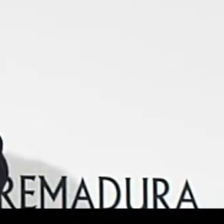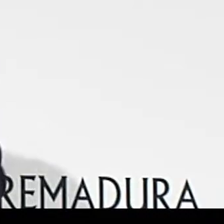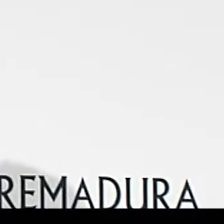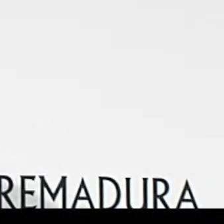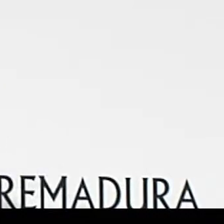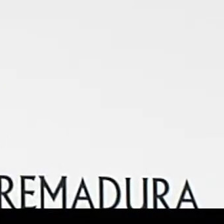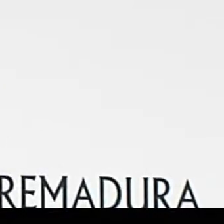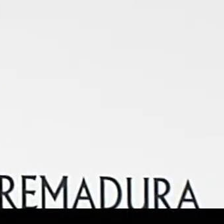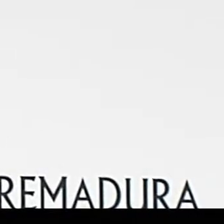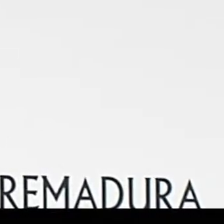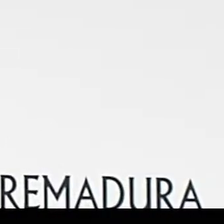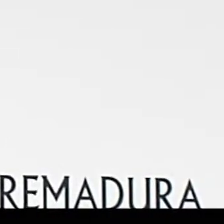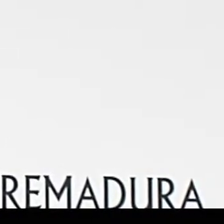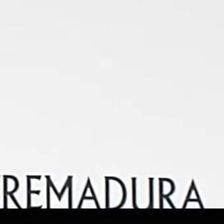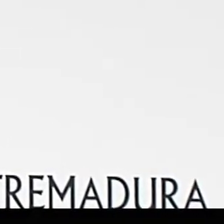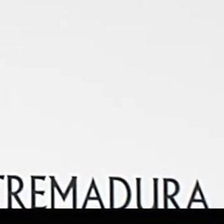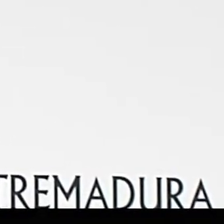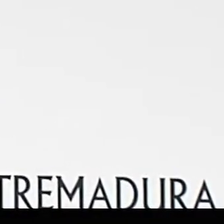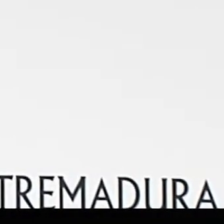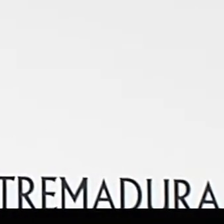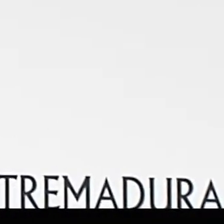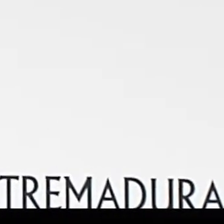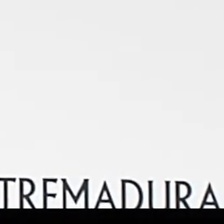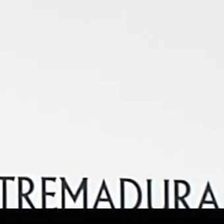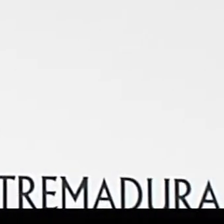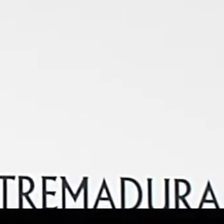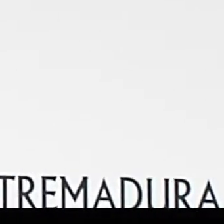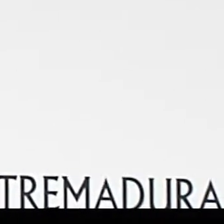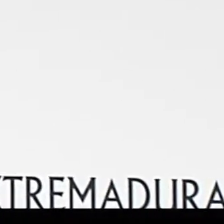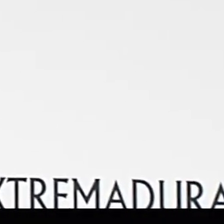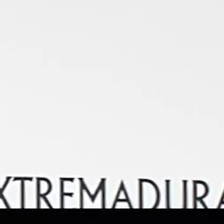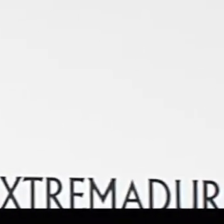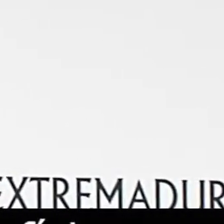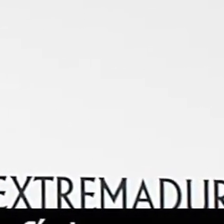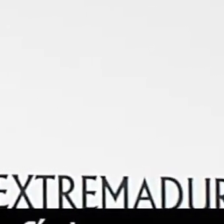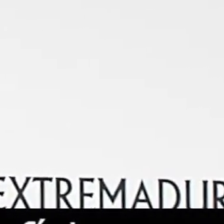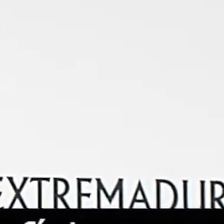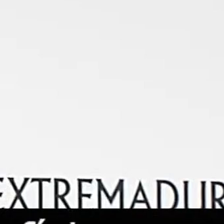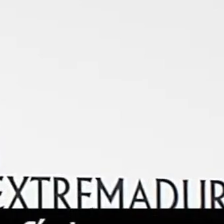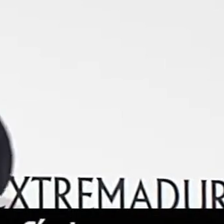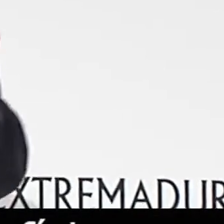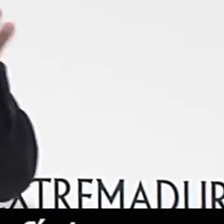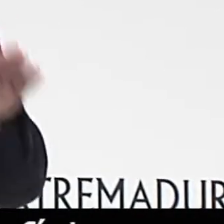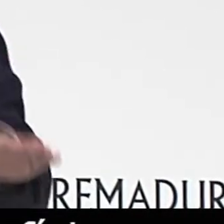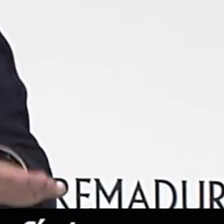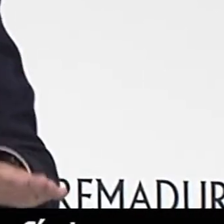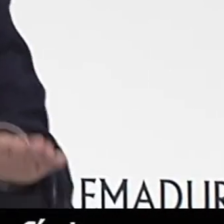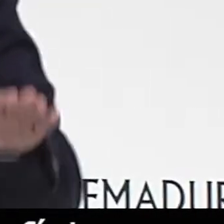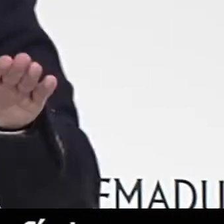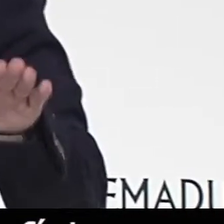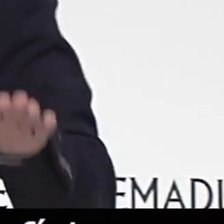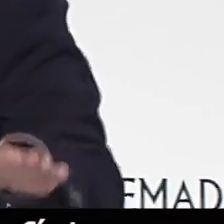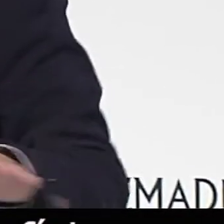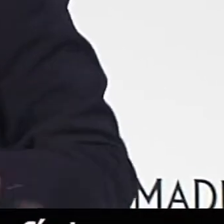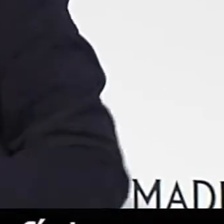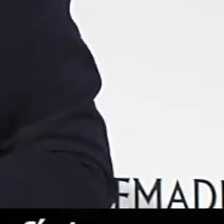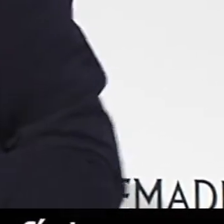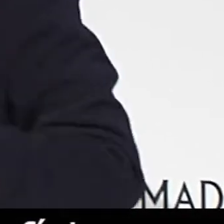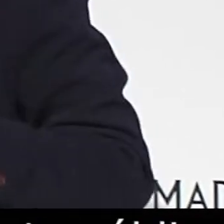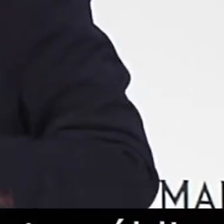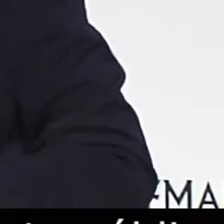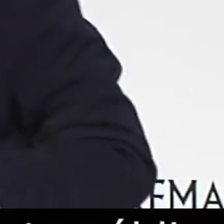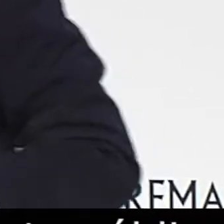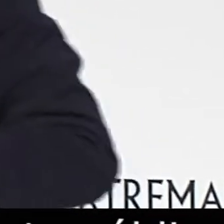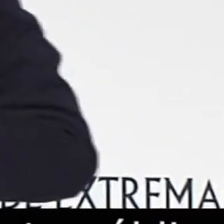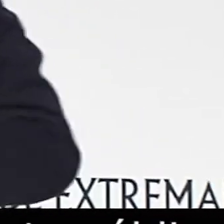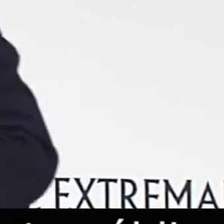personas físicas y jurídicas prestadoras de un servicio de transporte público, de mercancías o de viajeros en el territorio de